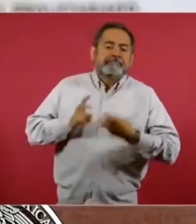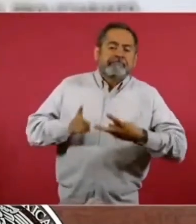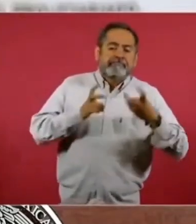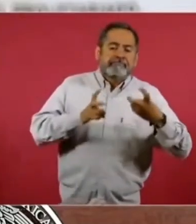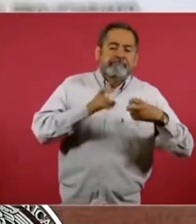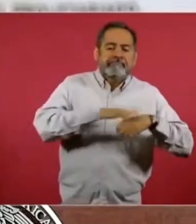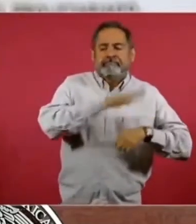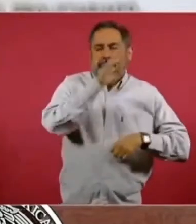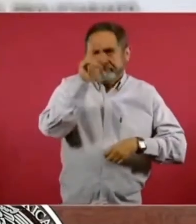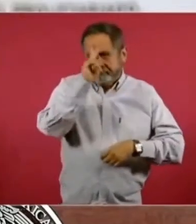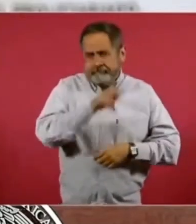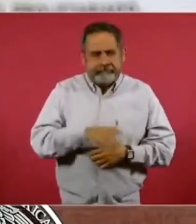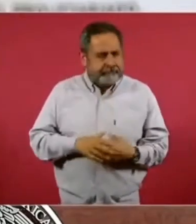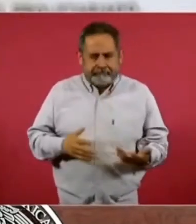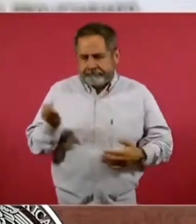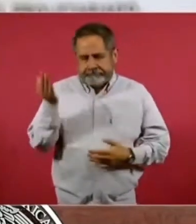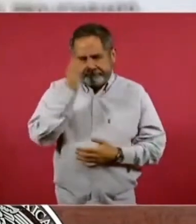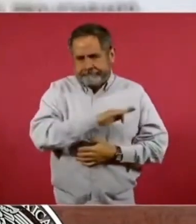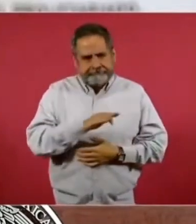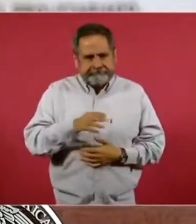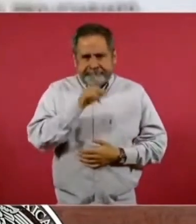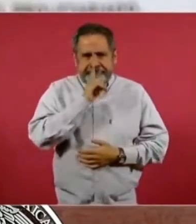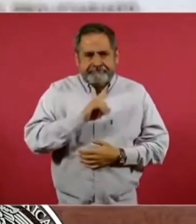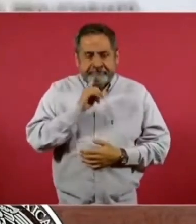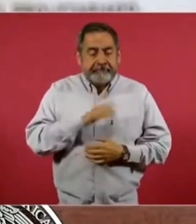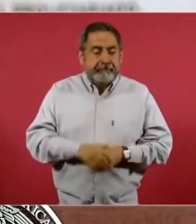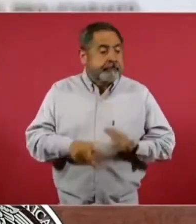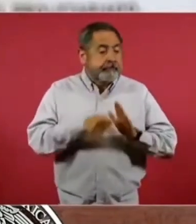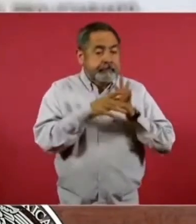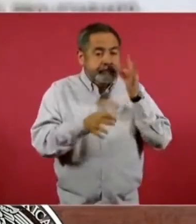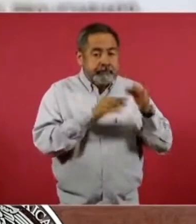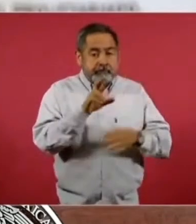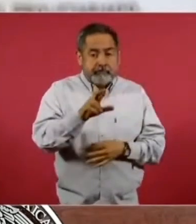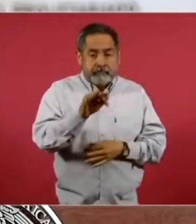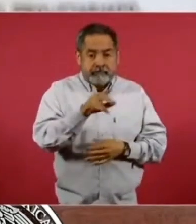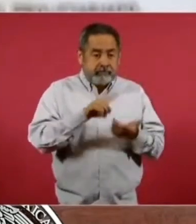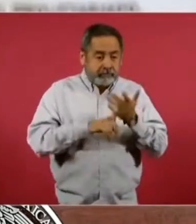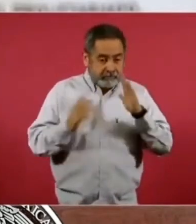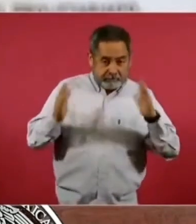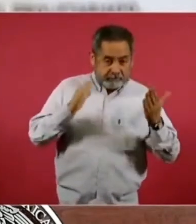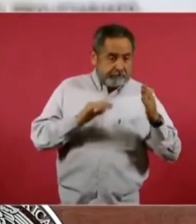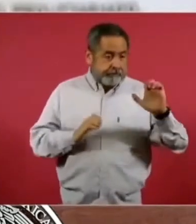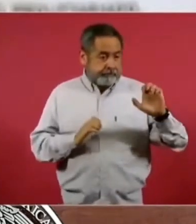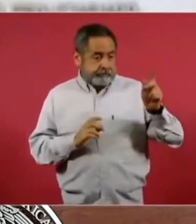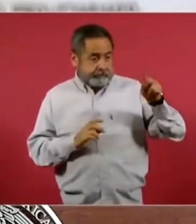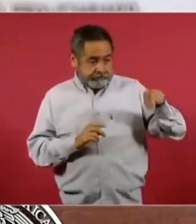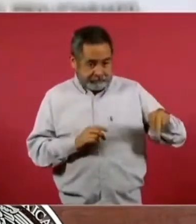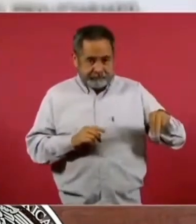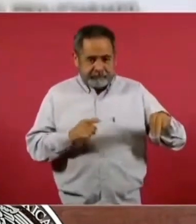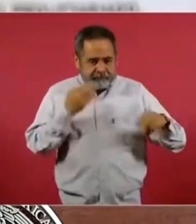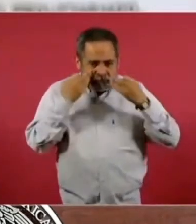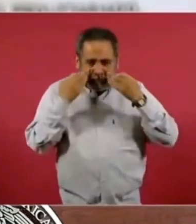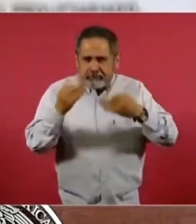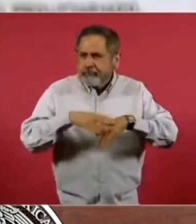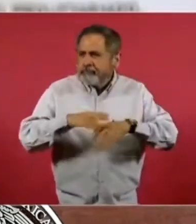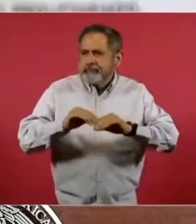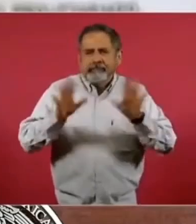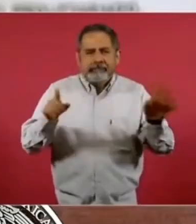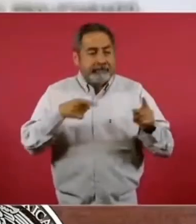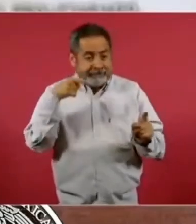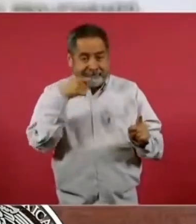Pero eso es falso, es una mentira. Reforma compara la cifra de Peña Nieto, pero ha quedado demostrado que en